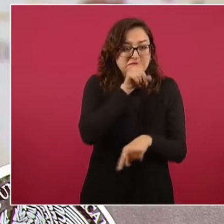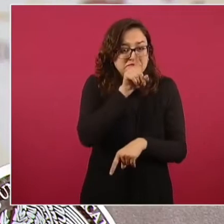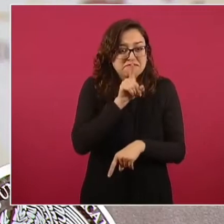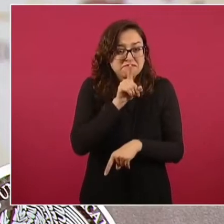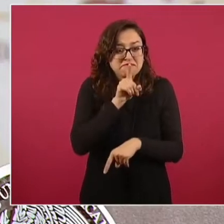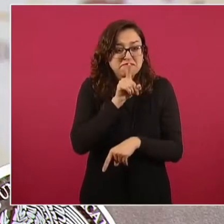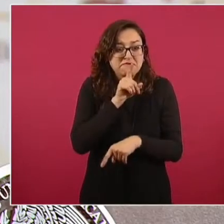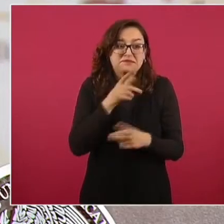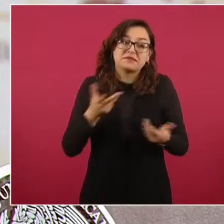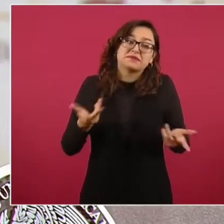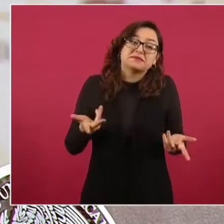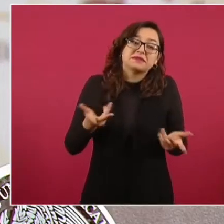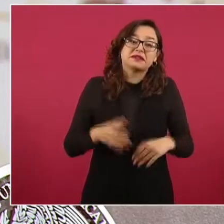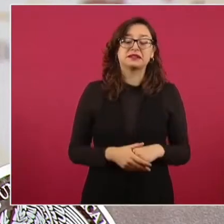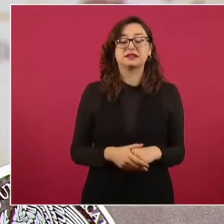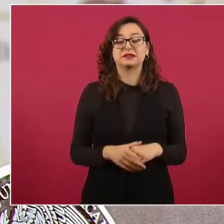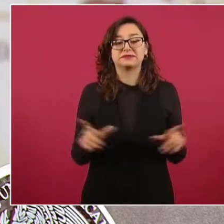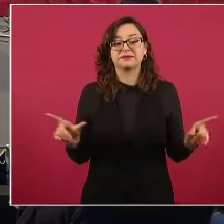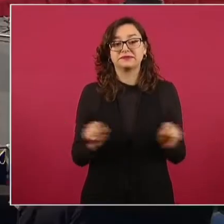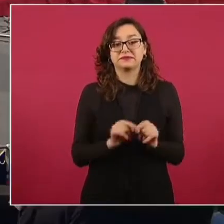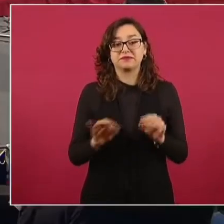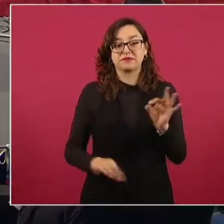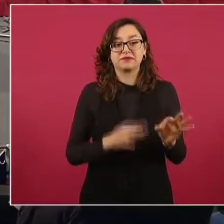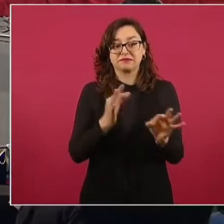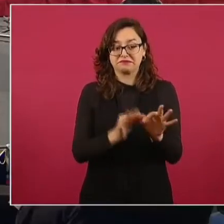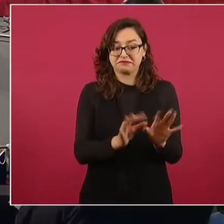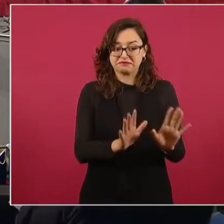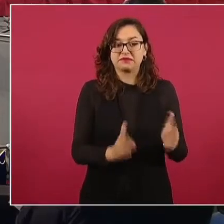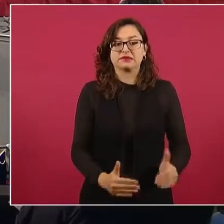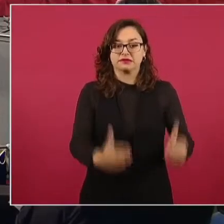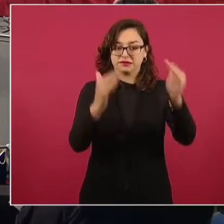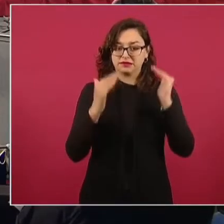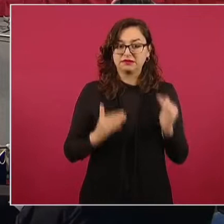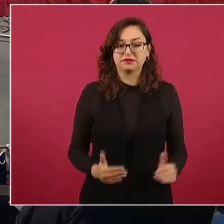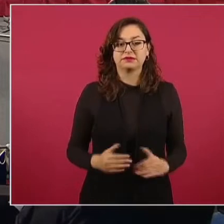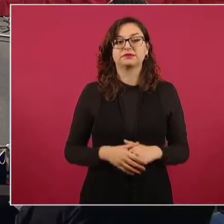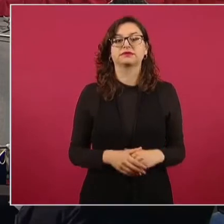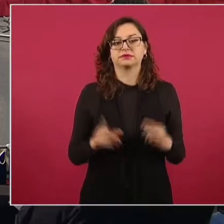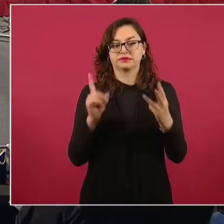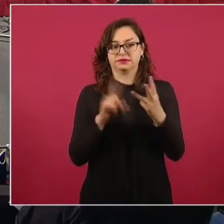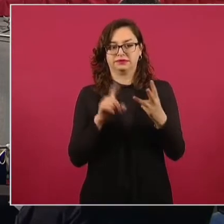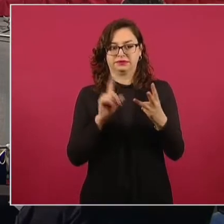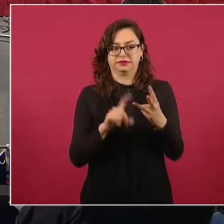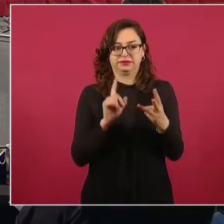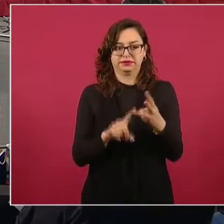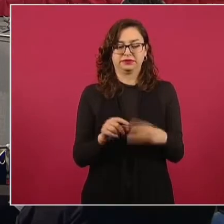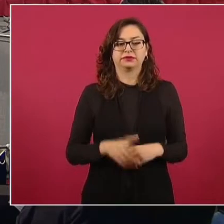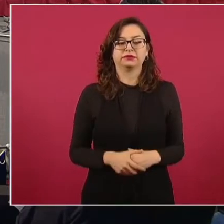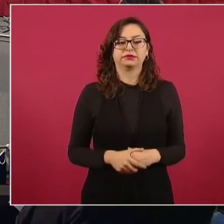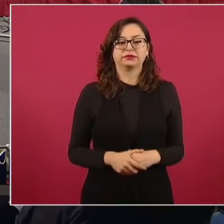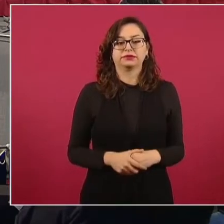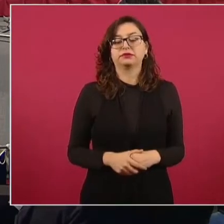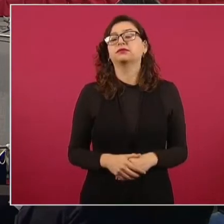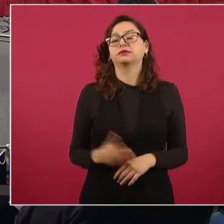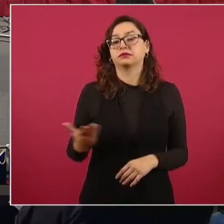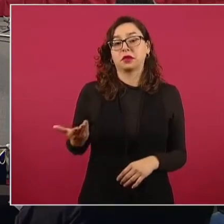Y bueno, hasta aquí está, pero vamos con la siguiente. Esta fue una petición y como lo